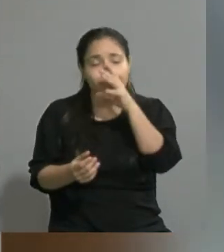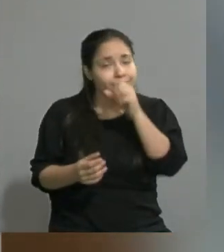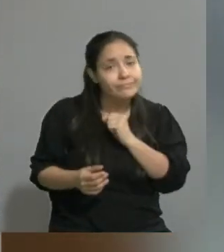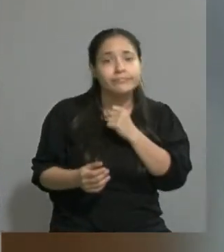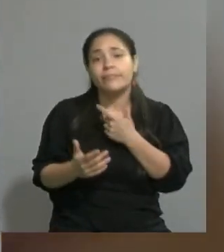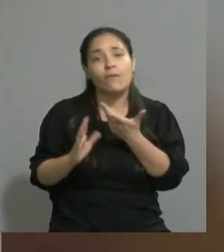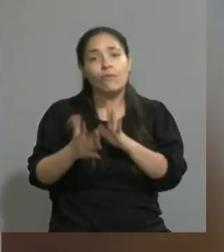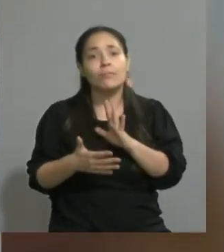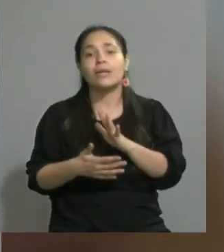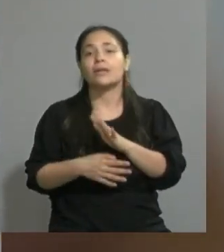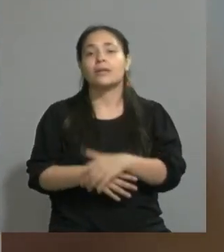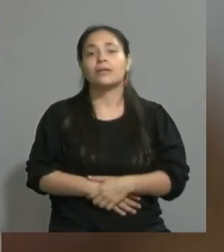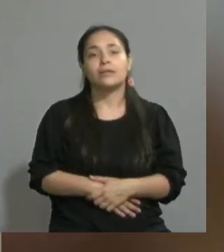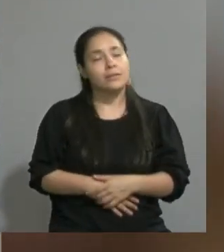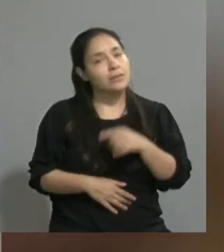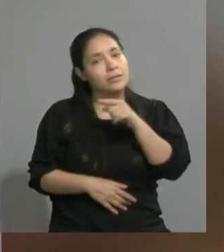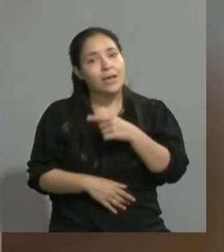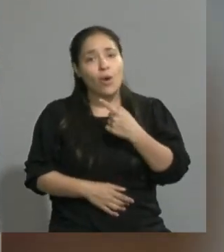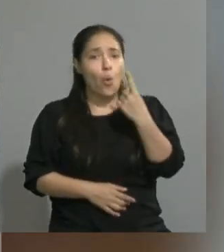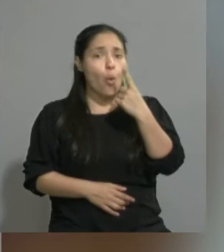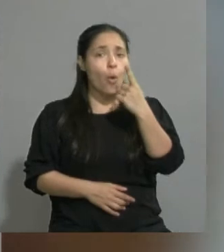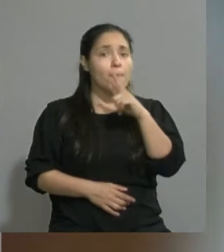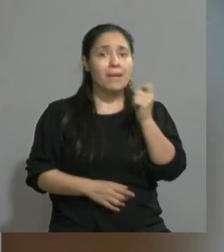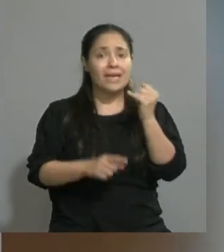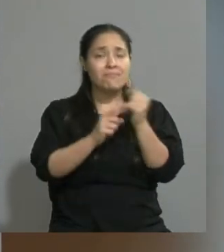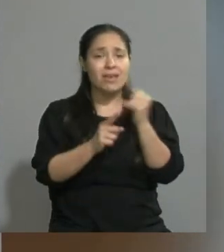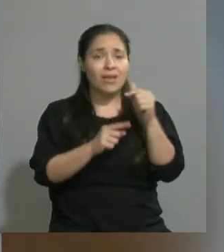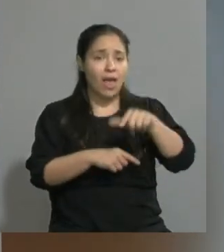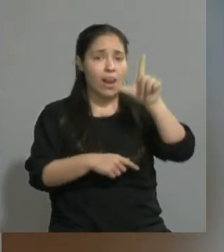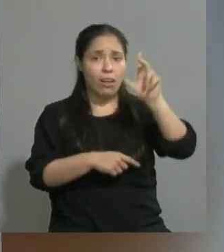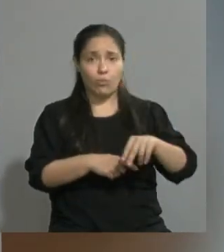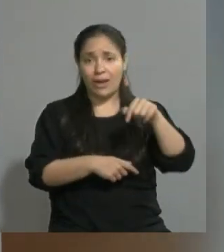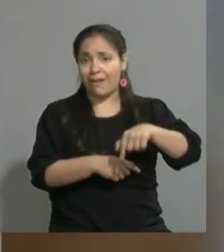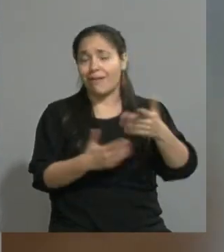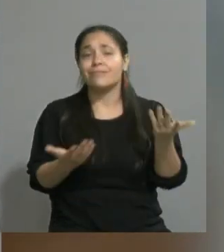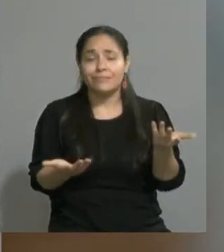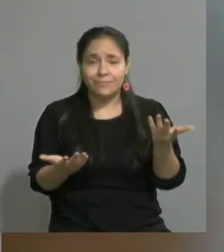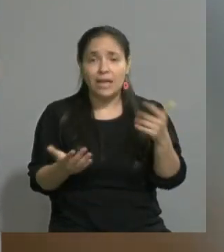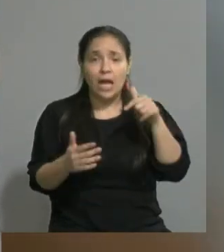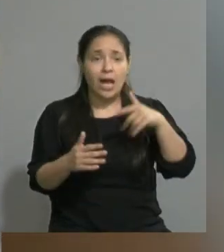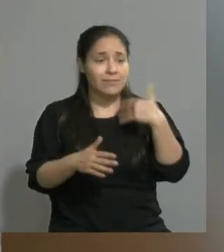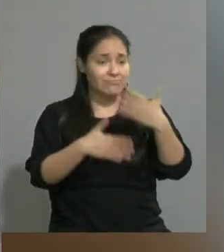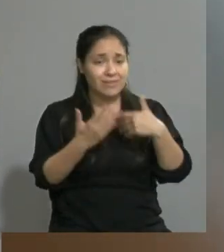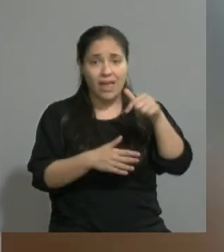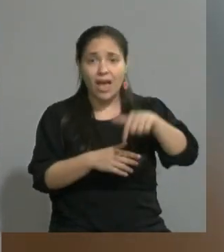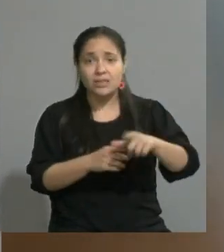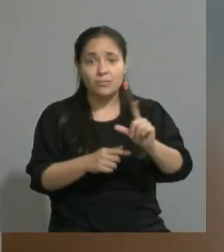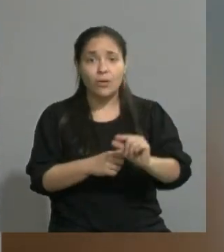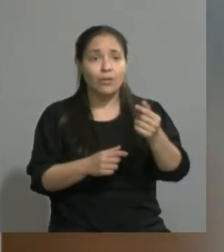para salvar a su hija. Sí. Bueno, hace 1 mes y medio, acá en Luján pasó. Sí. Y ahora nos encontramos con